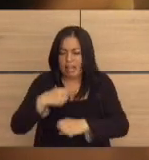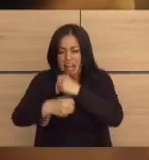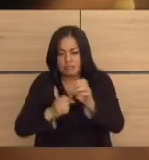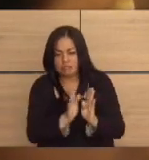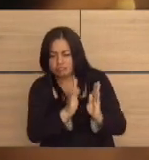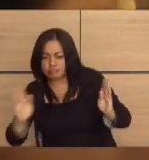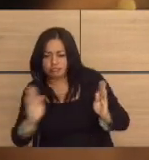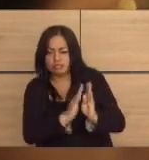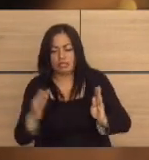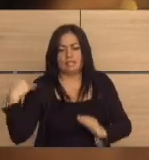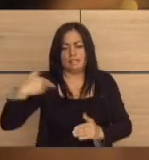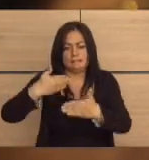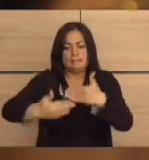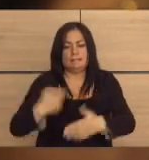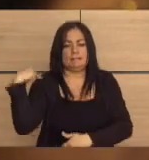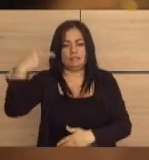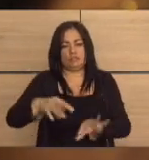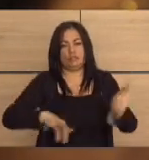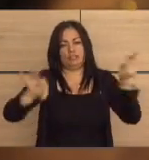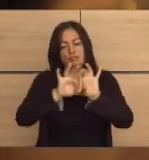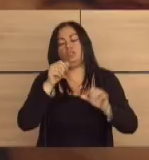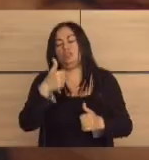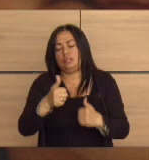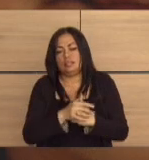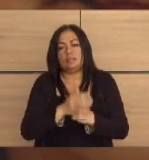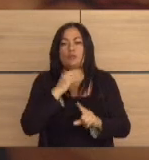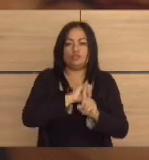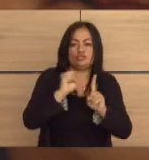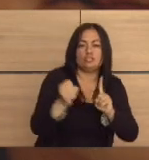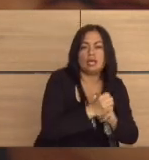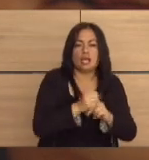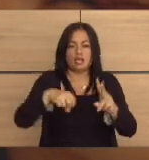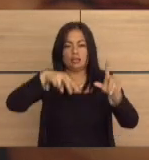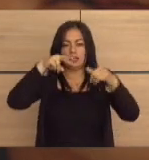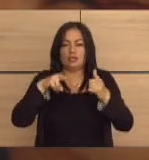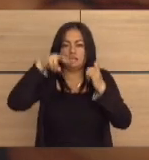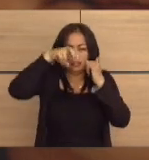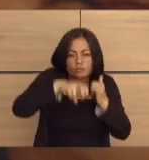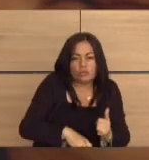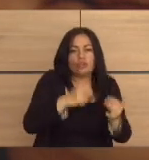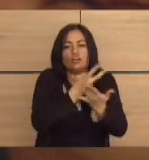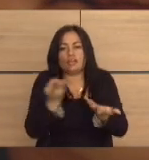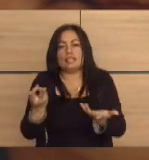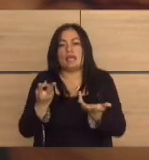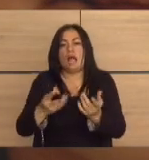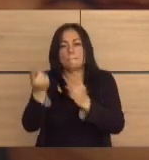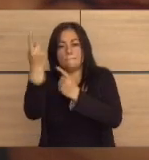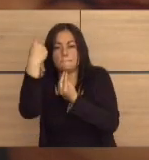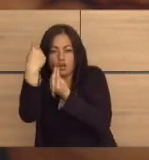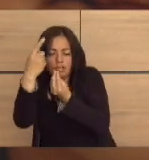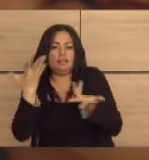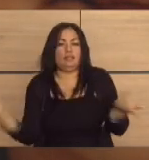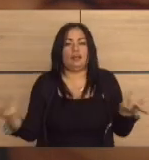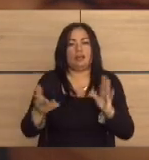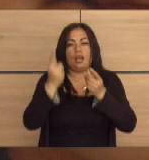las teorías y conceptos de distintas disciplinas, como la sociología, la antropología, las ciencias políticas, la economía, la